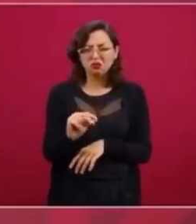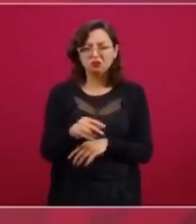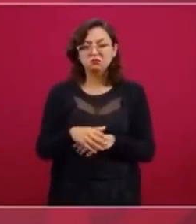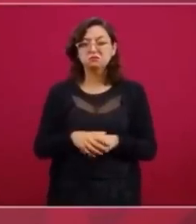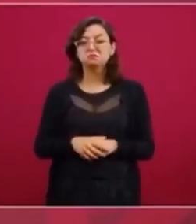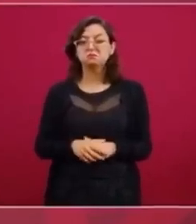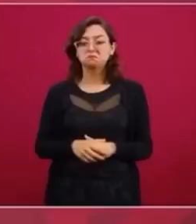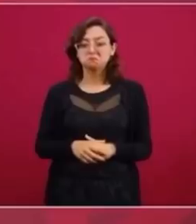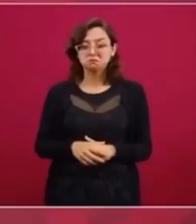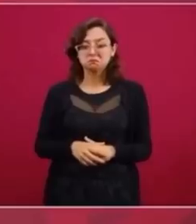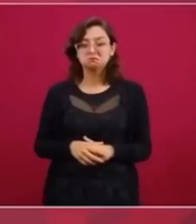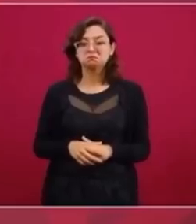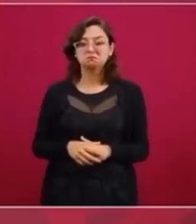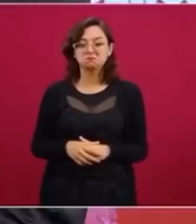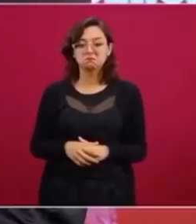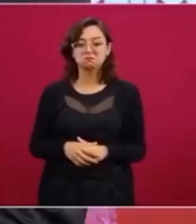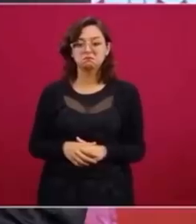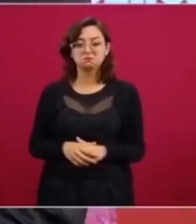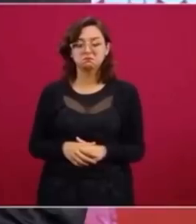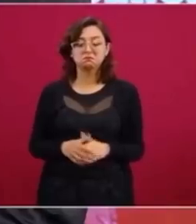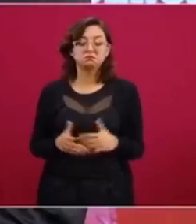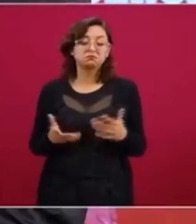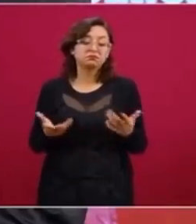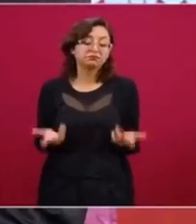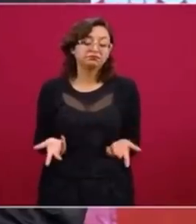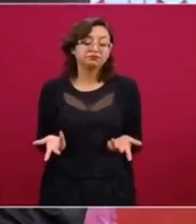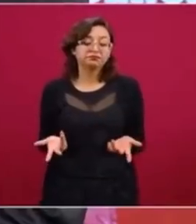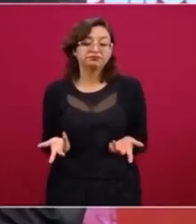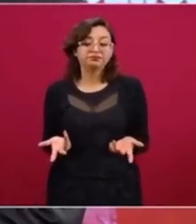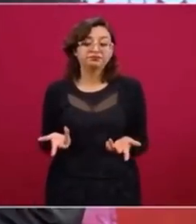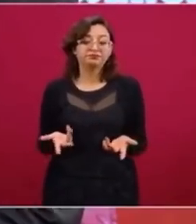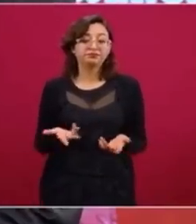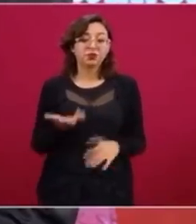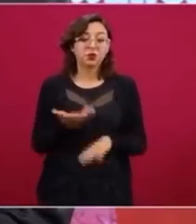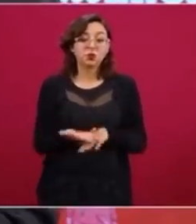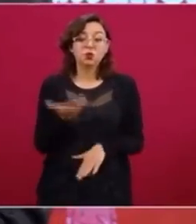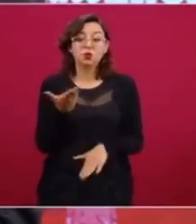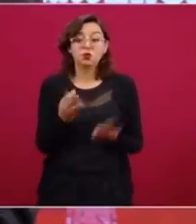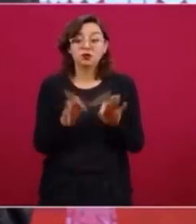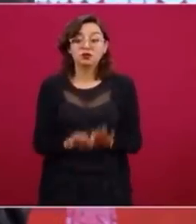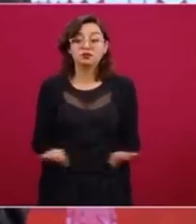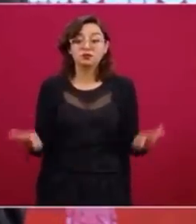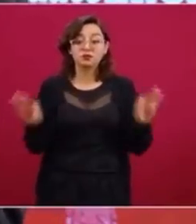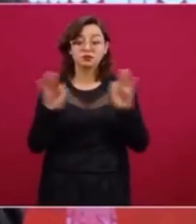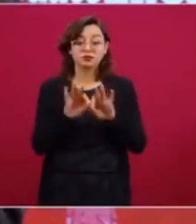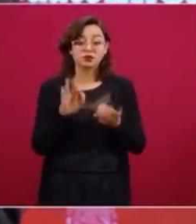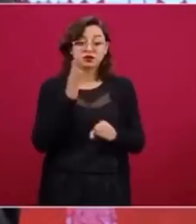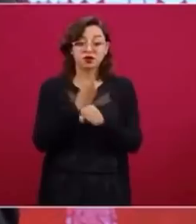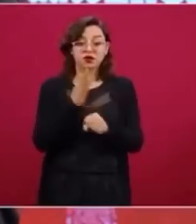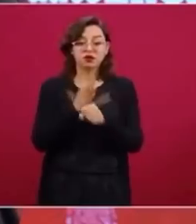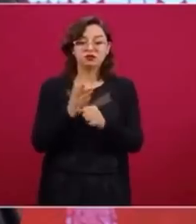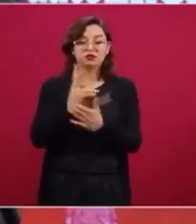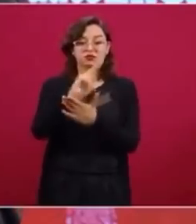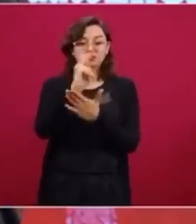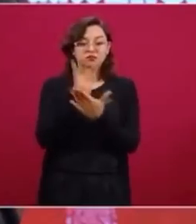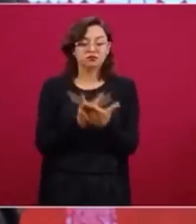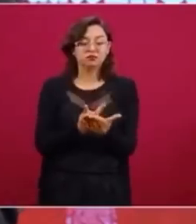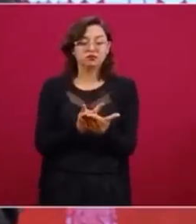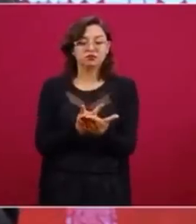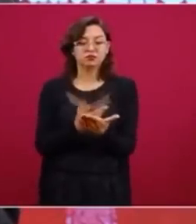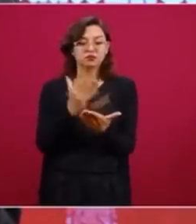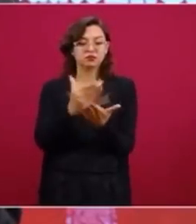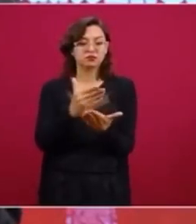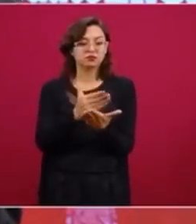Bueno, por eso la importancia del programa que